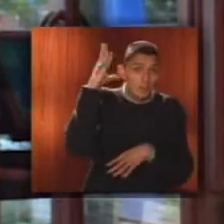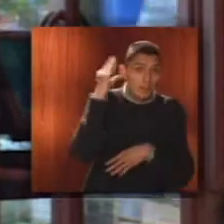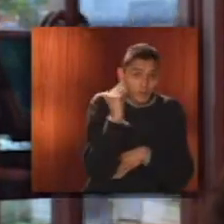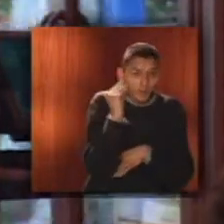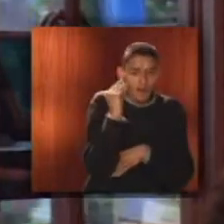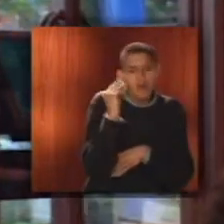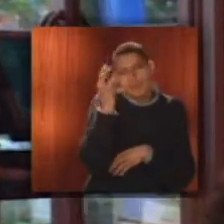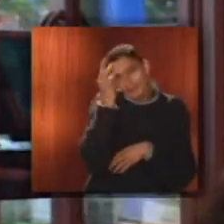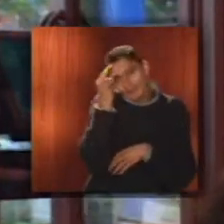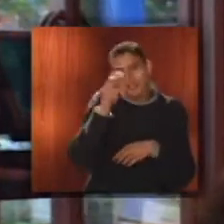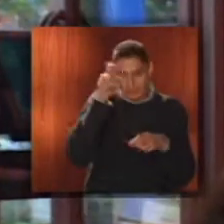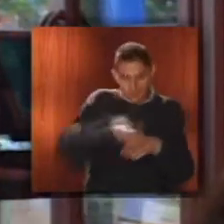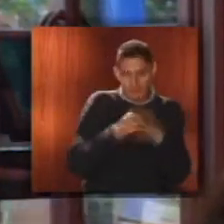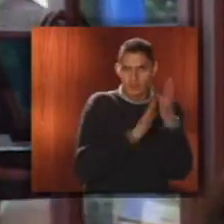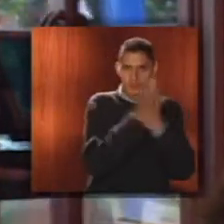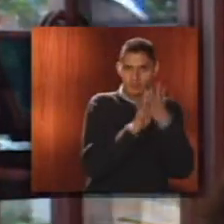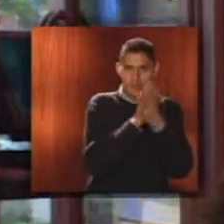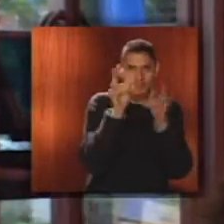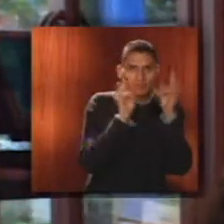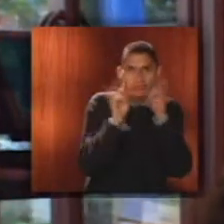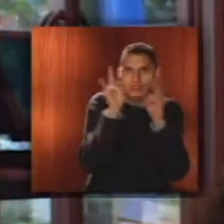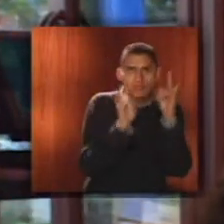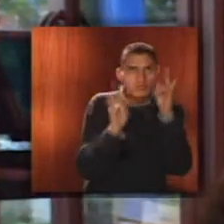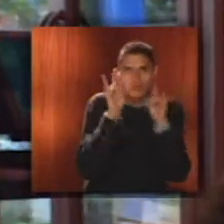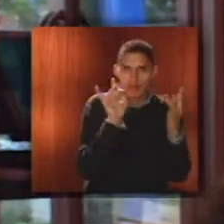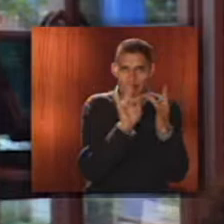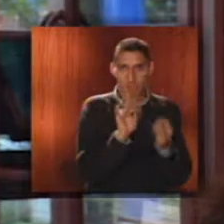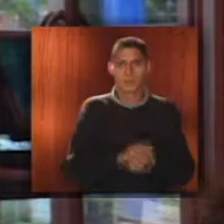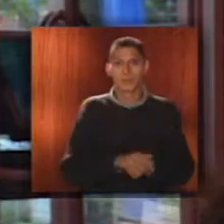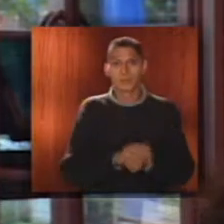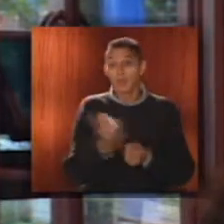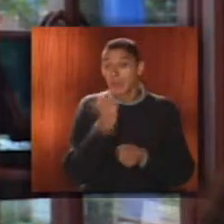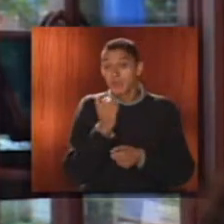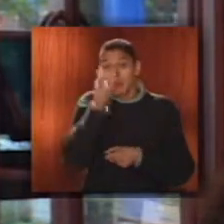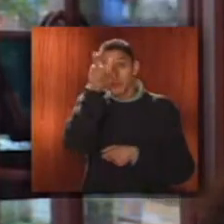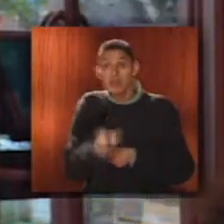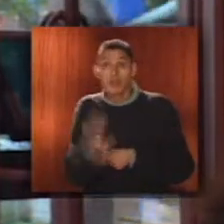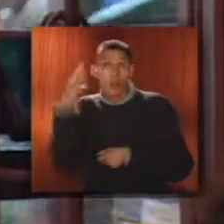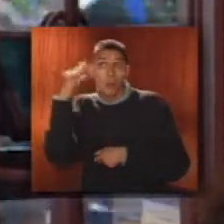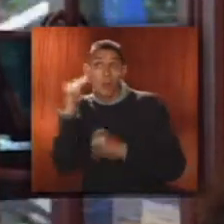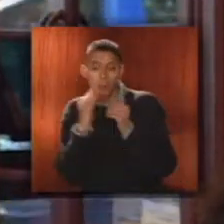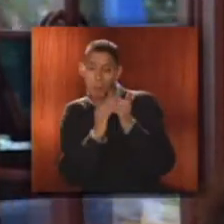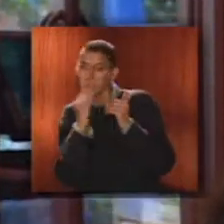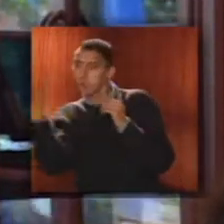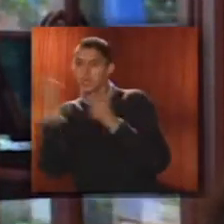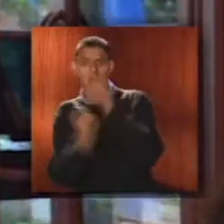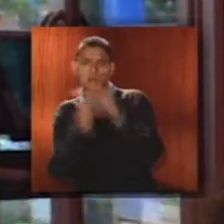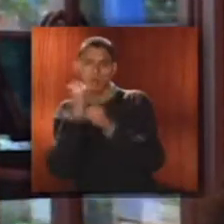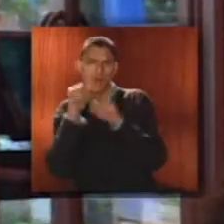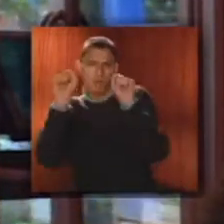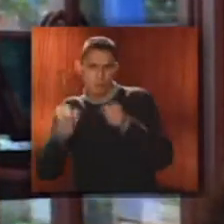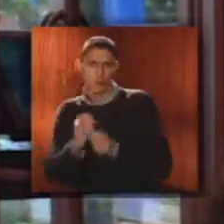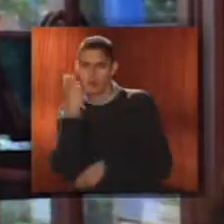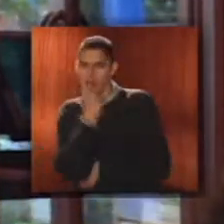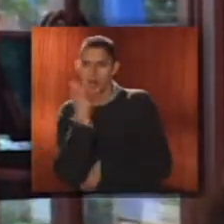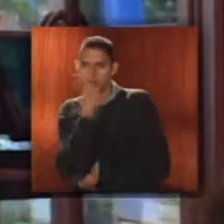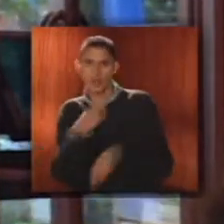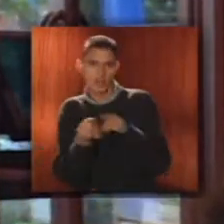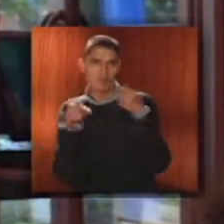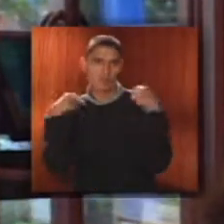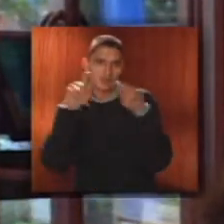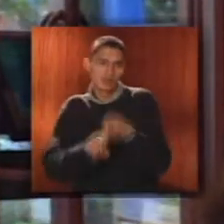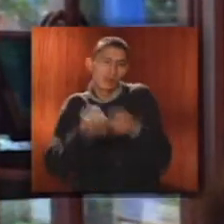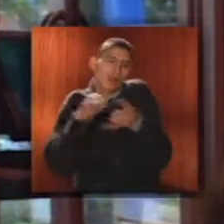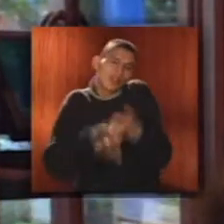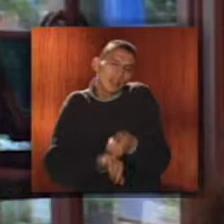obviamente adquirirá una lengua de carácter visogestual. Si no la pierde, pues adquirirá una lengua de carácter